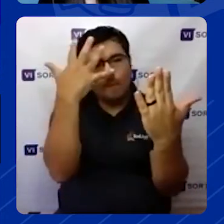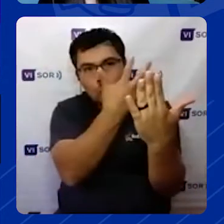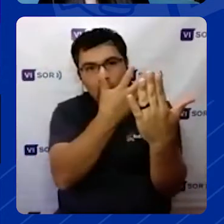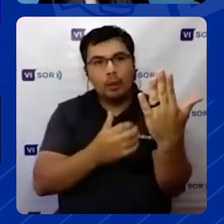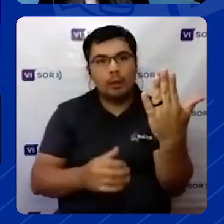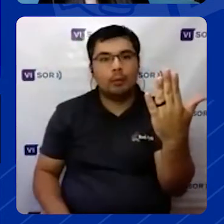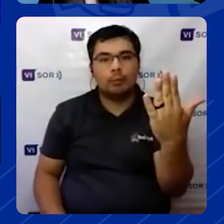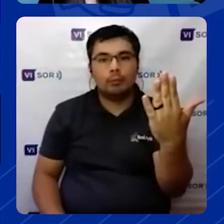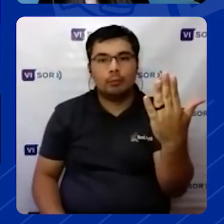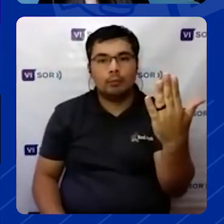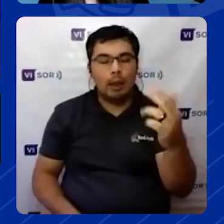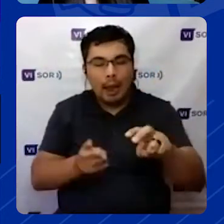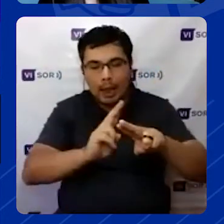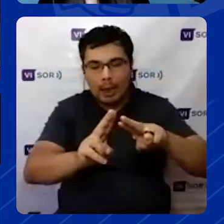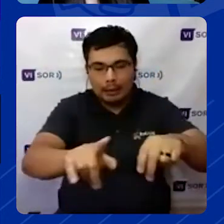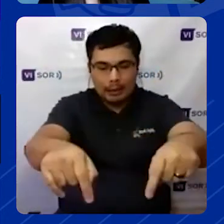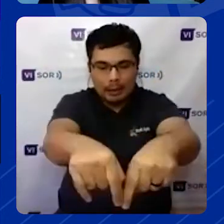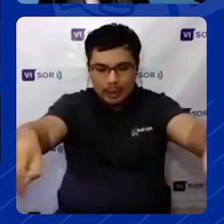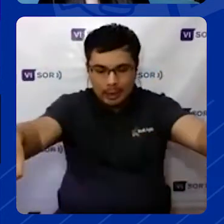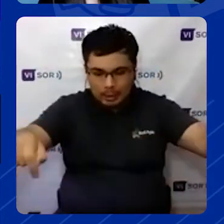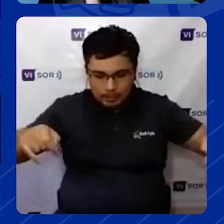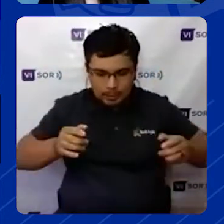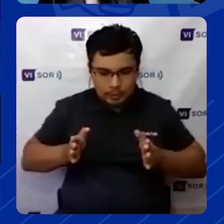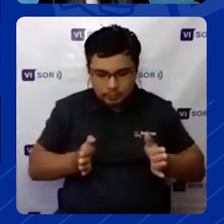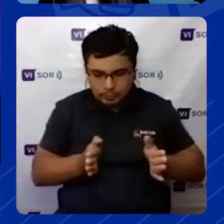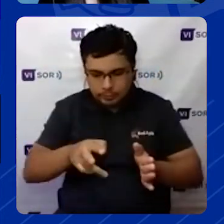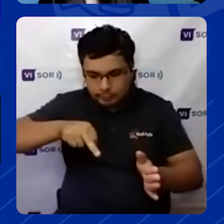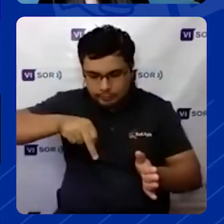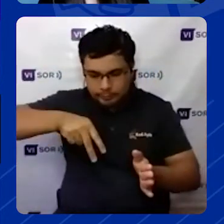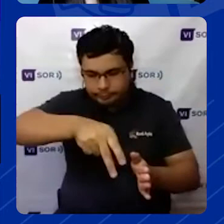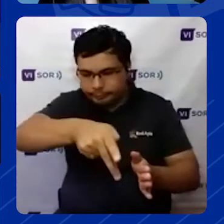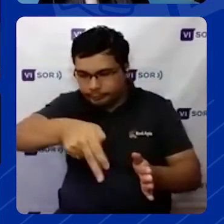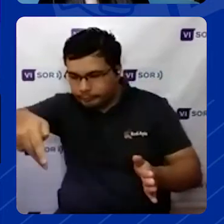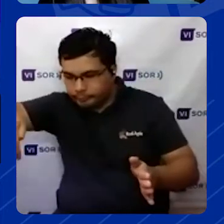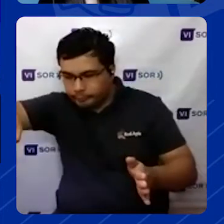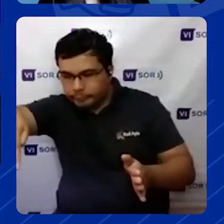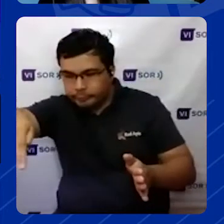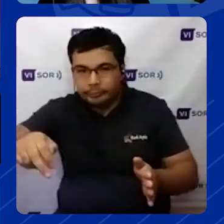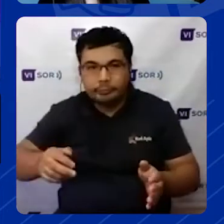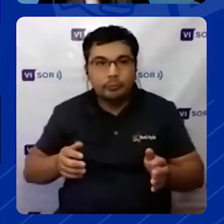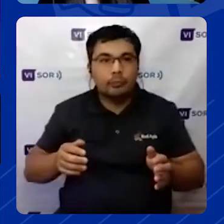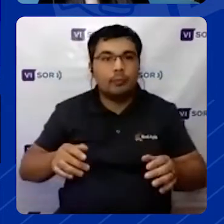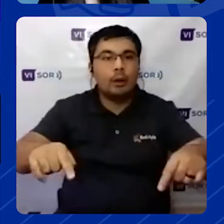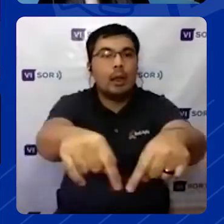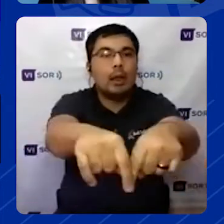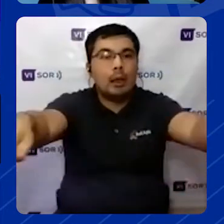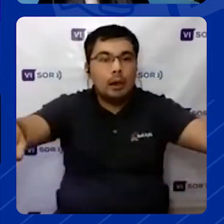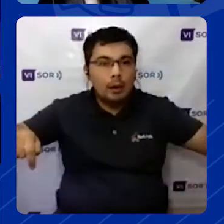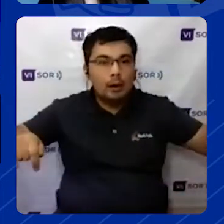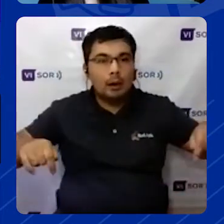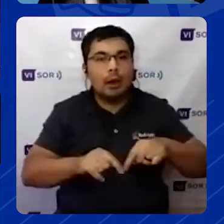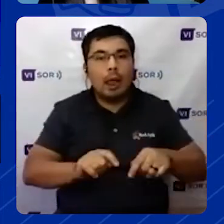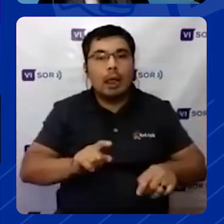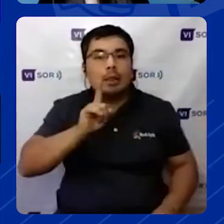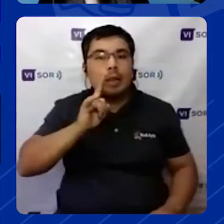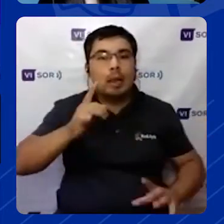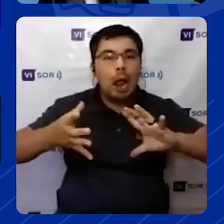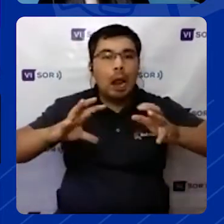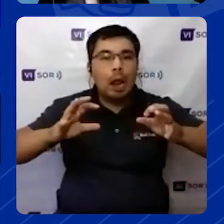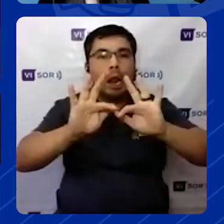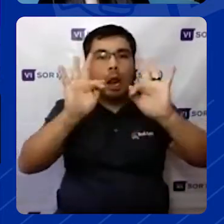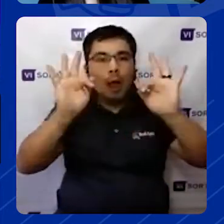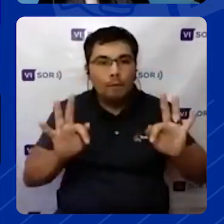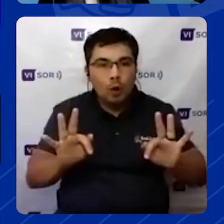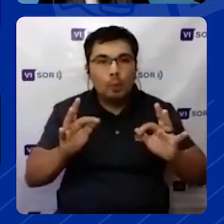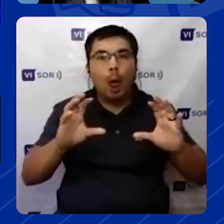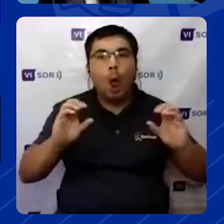te lleven, ¿no? Si, pues, por ejemplo, muchas veces que el propio espacio pues, tenga la forma o determinado color que